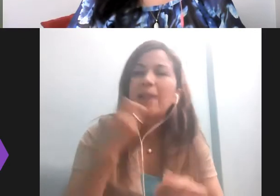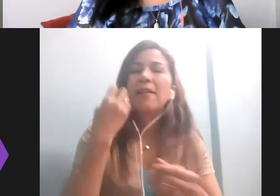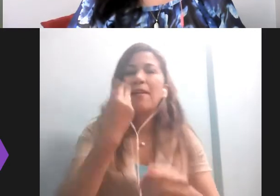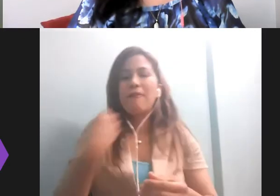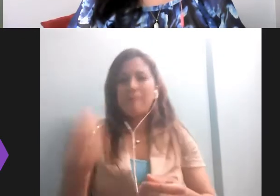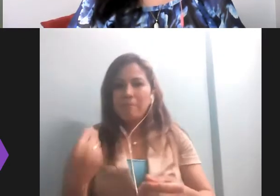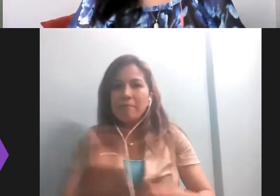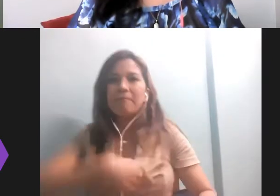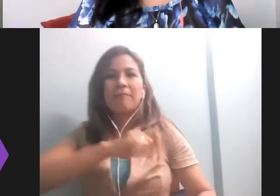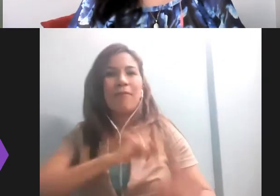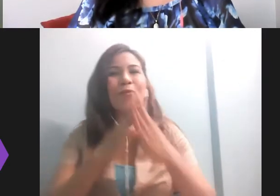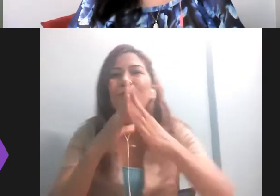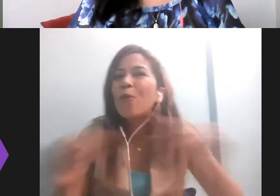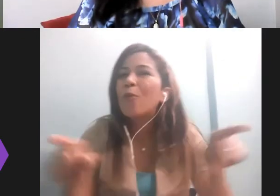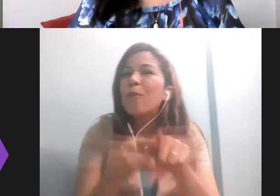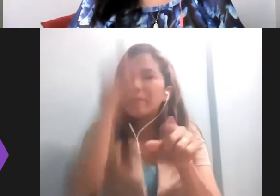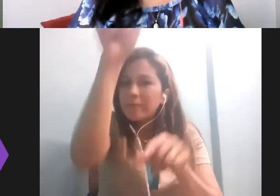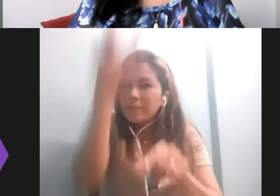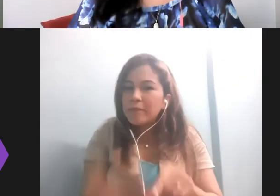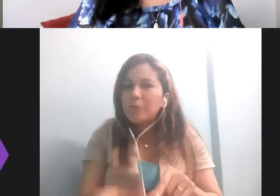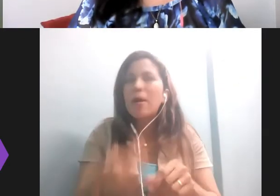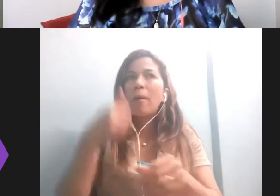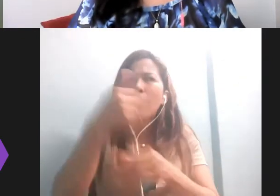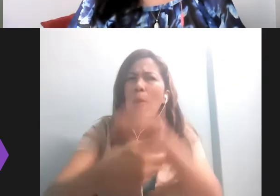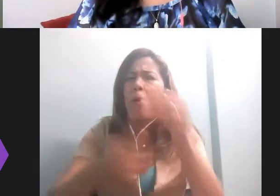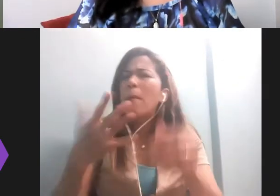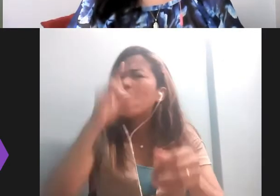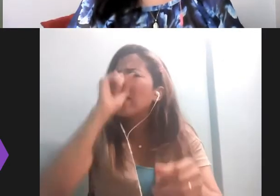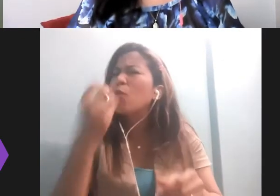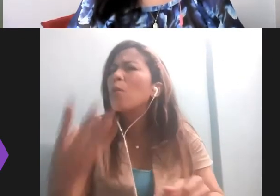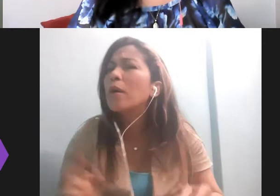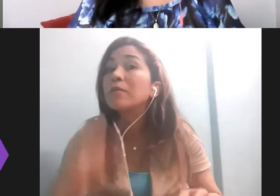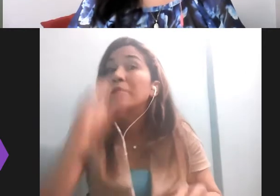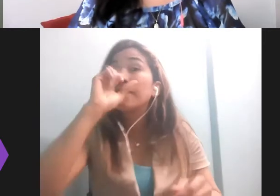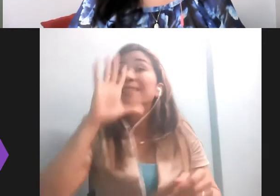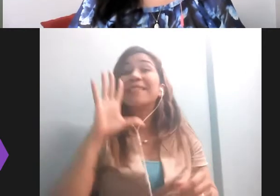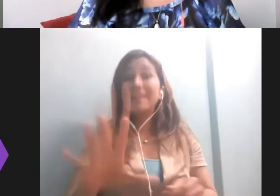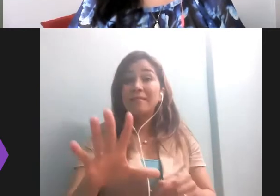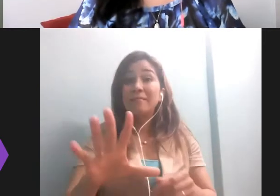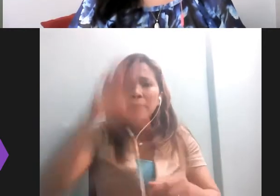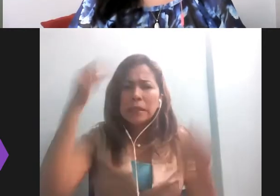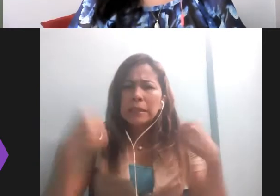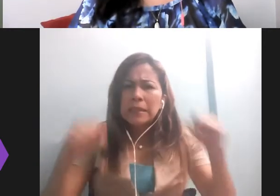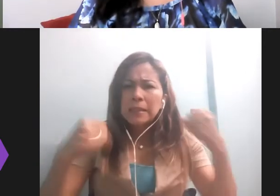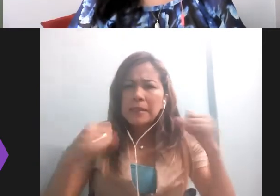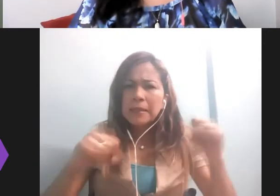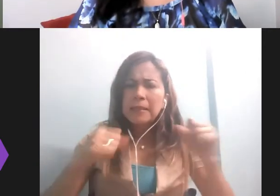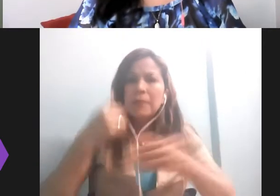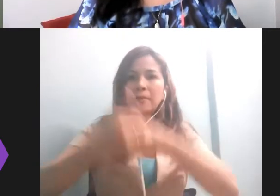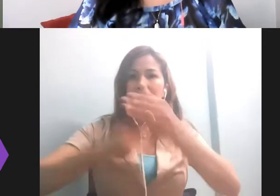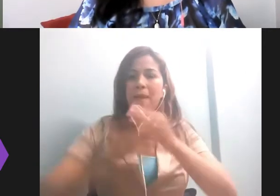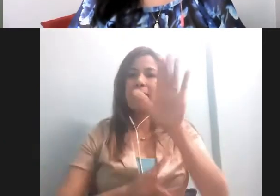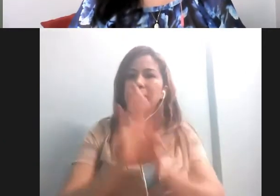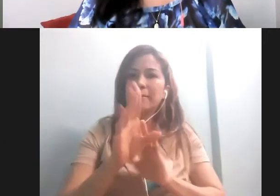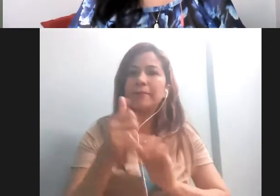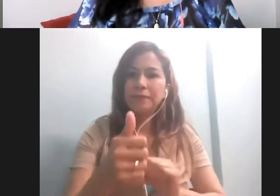que obviamente una persona tiene que durar alrededor de 5 años para poder afianzarla. Y otra cosa